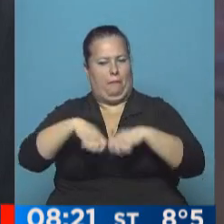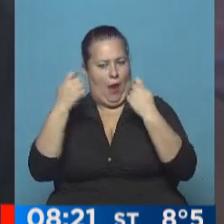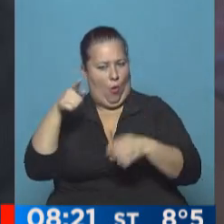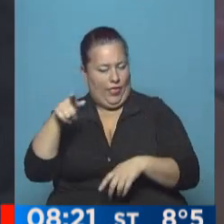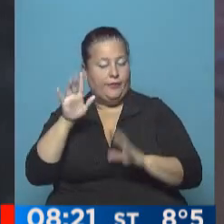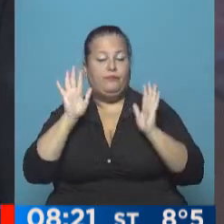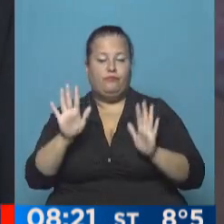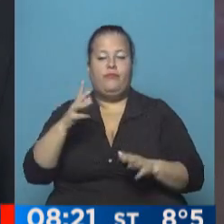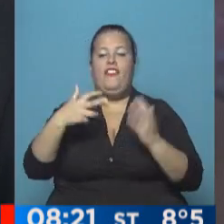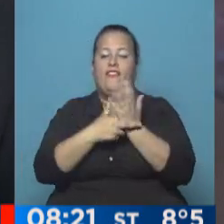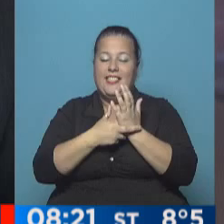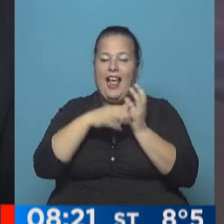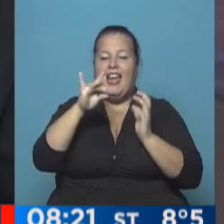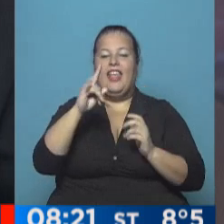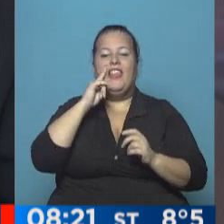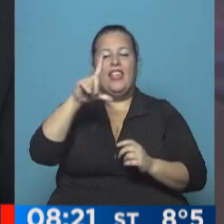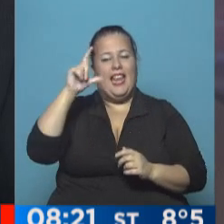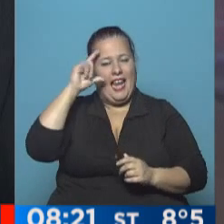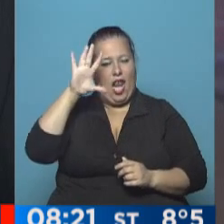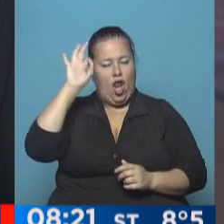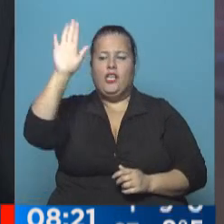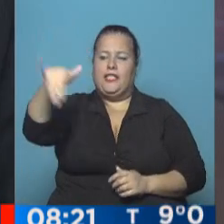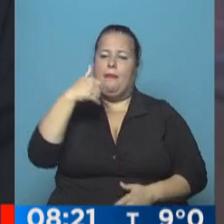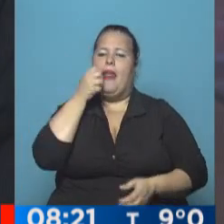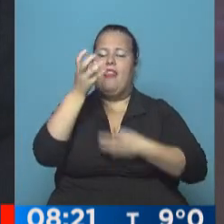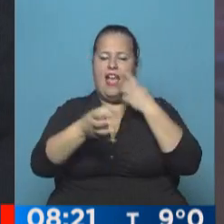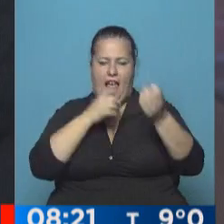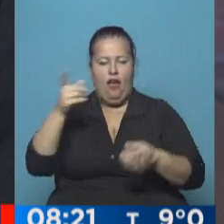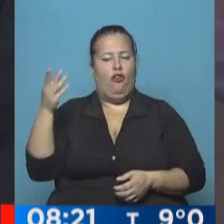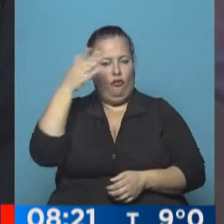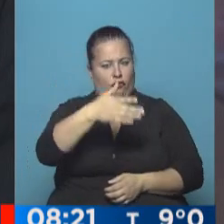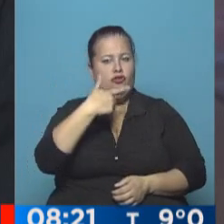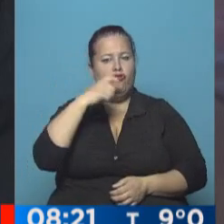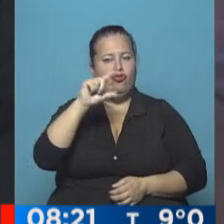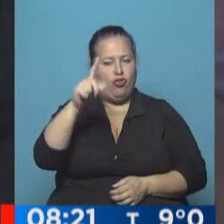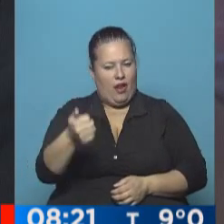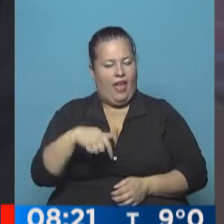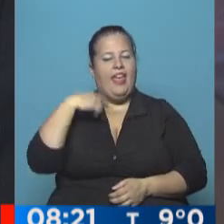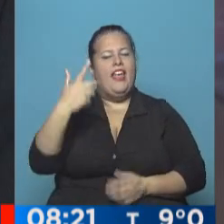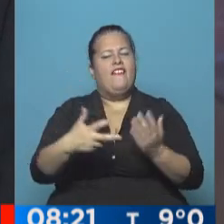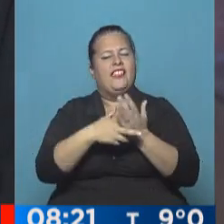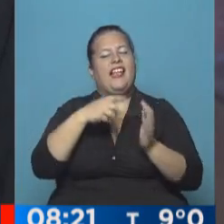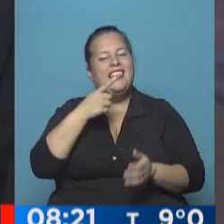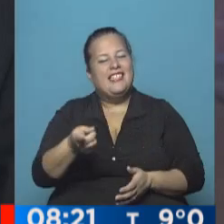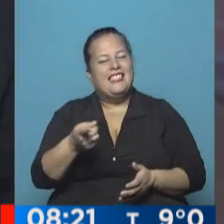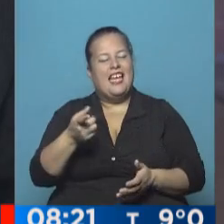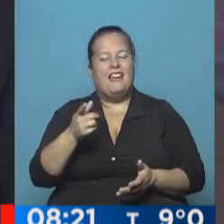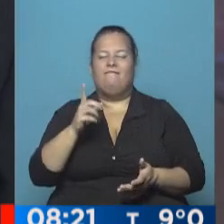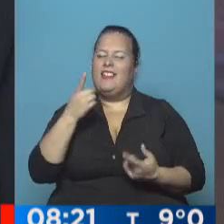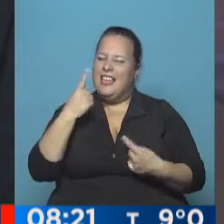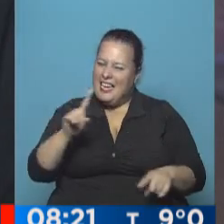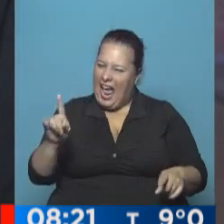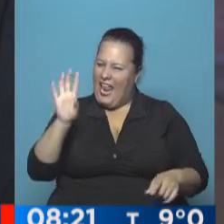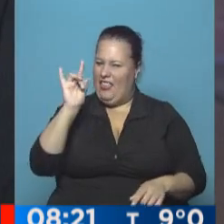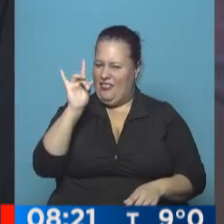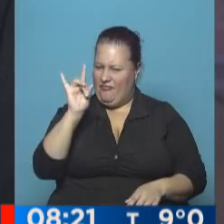a él? Bueno, el fiscal Di Lello lo llamó a declarar, concurrió Felipe Solá, y después el fiscal dijo que es inhabitual, muy